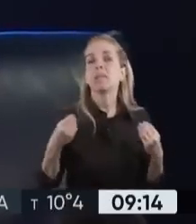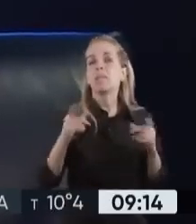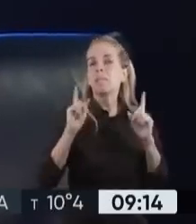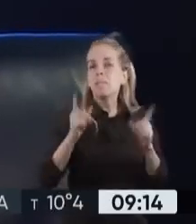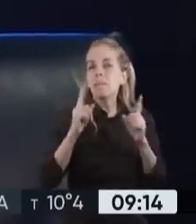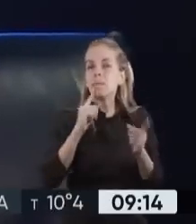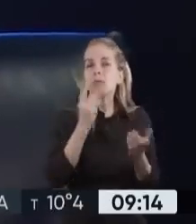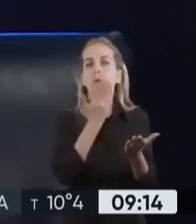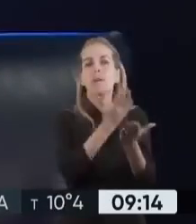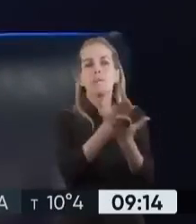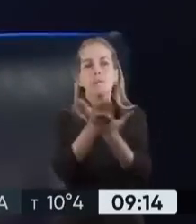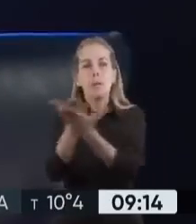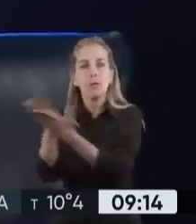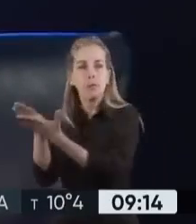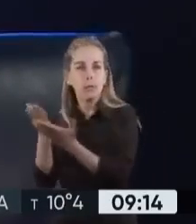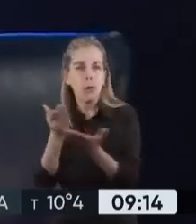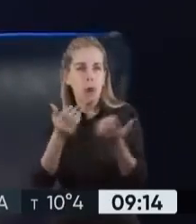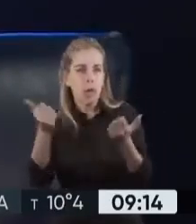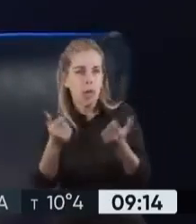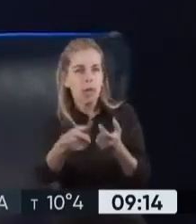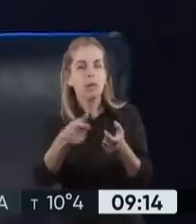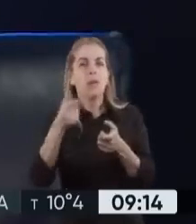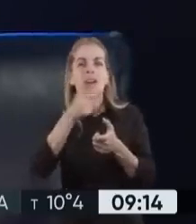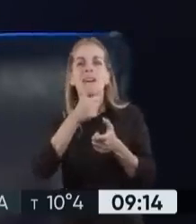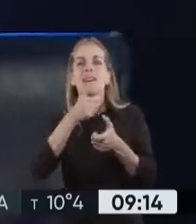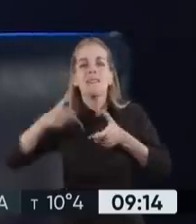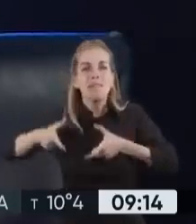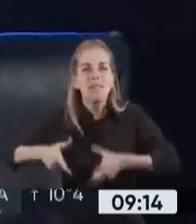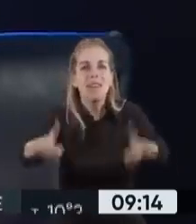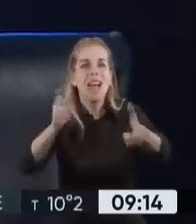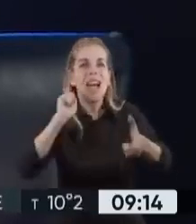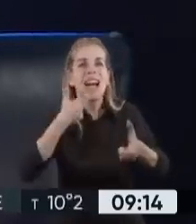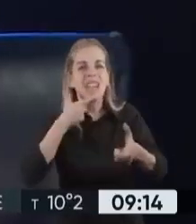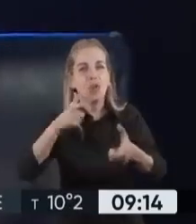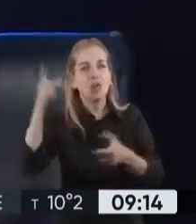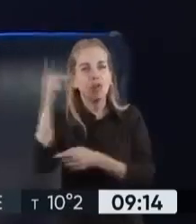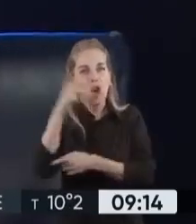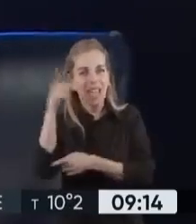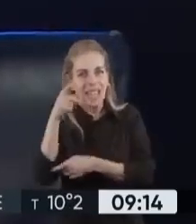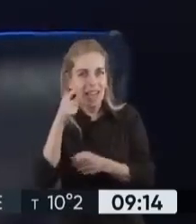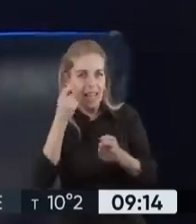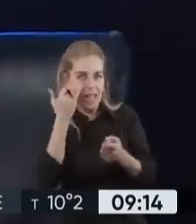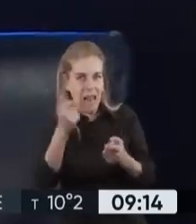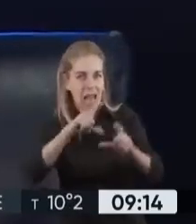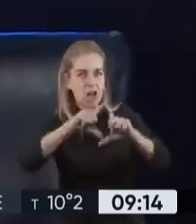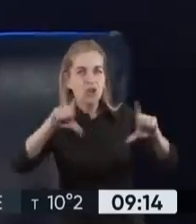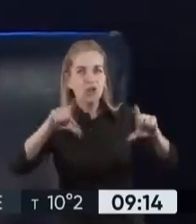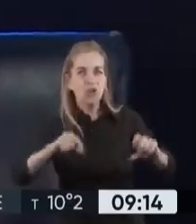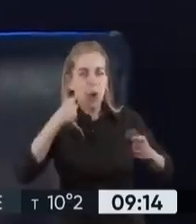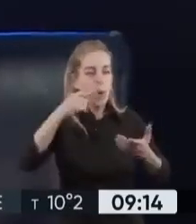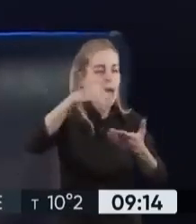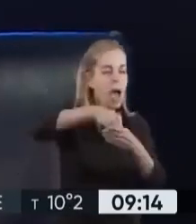de la licitación del primer tramo del gasoducto néstor kirchner y eso nos permite ya tener una expectativa de crecimiento